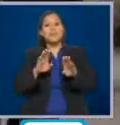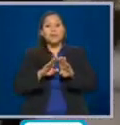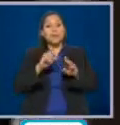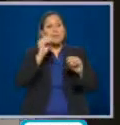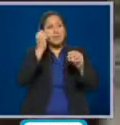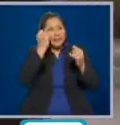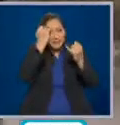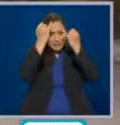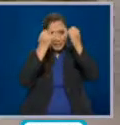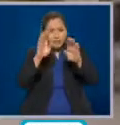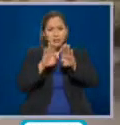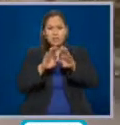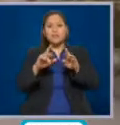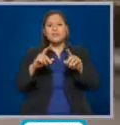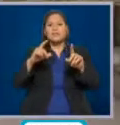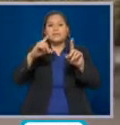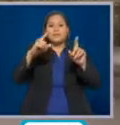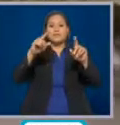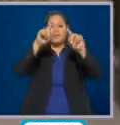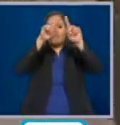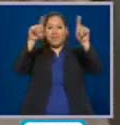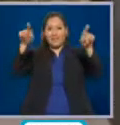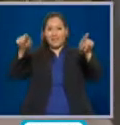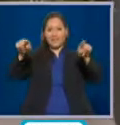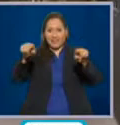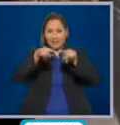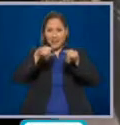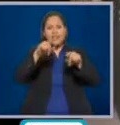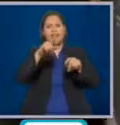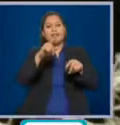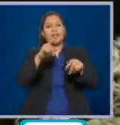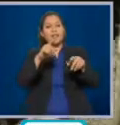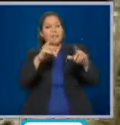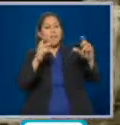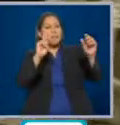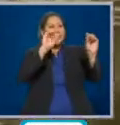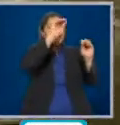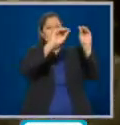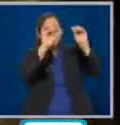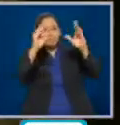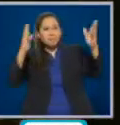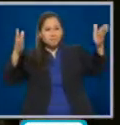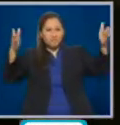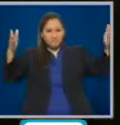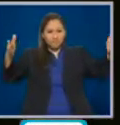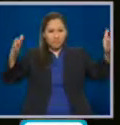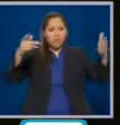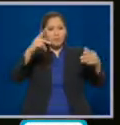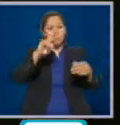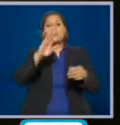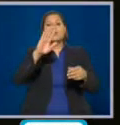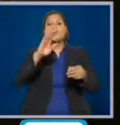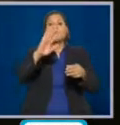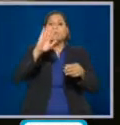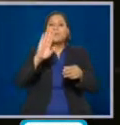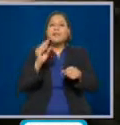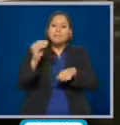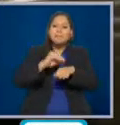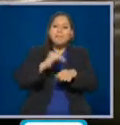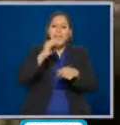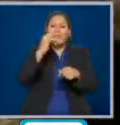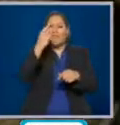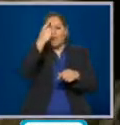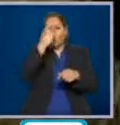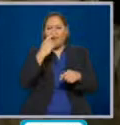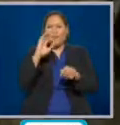muy triangulares, muy simétricas, pero que llegan a tener un tinte, una percepción muy orgánica, ¿no? Claro. Sí, también. Y